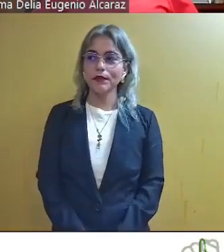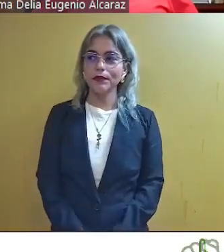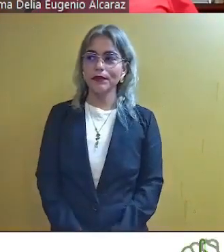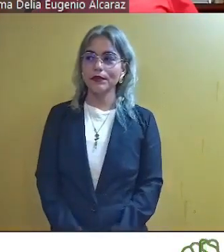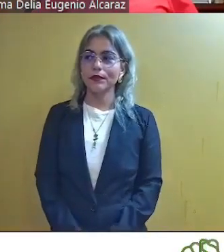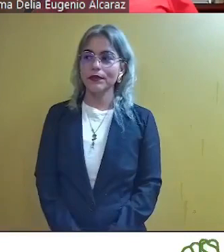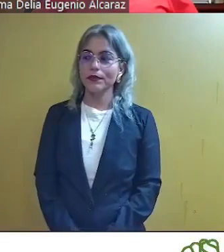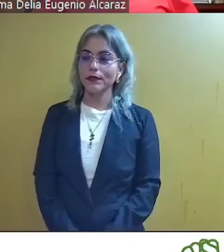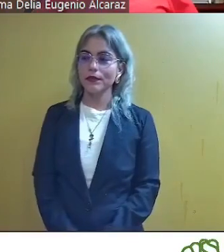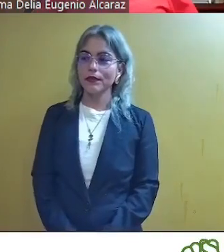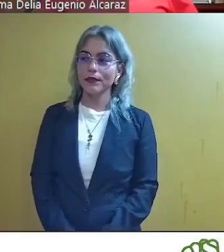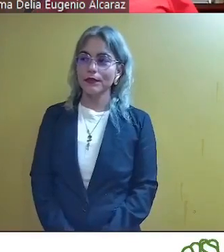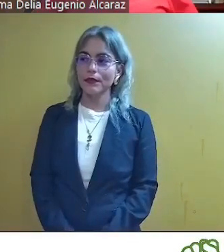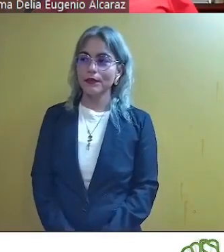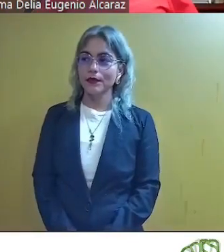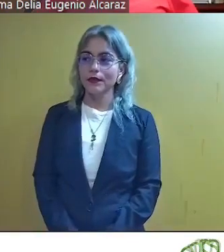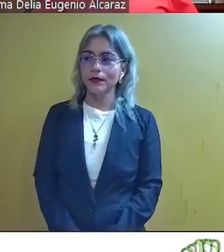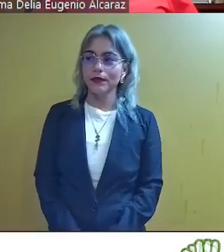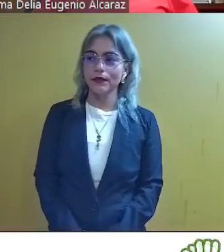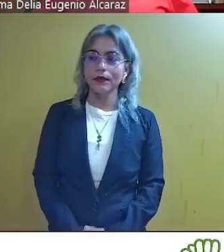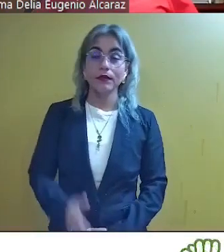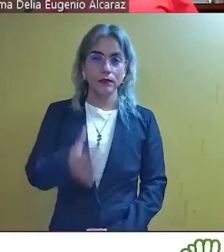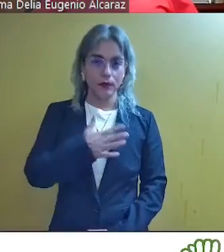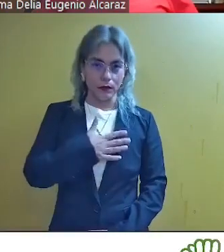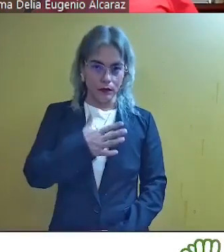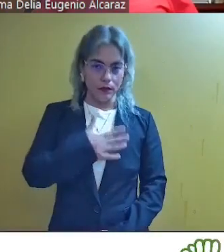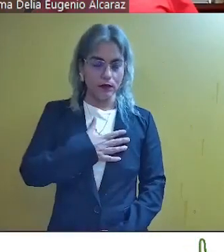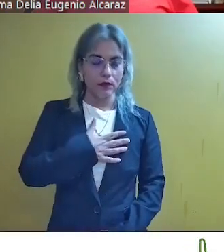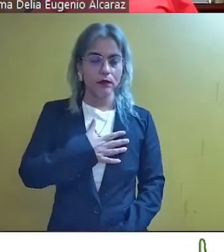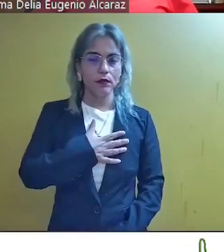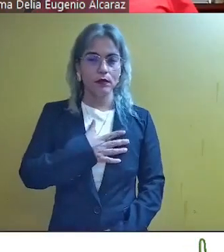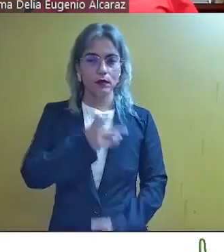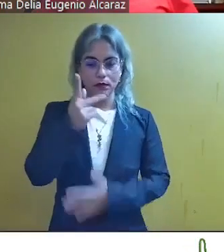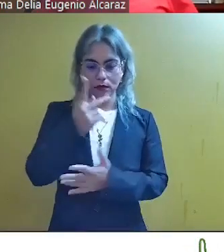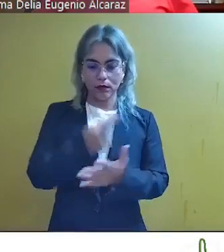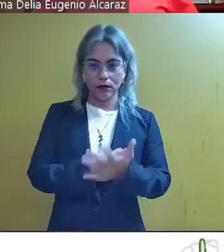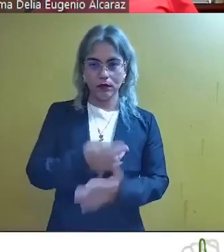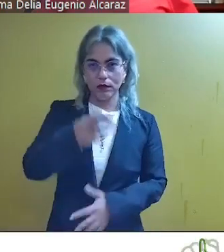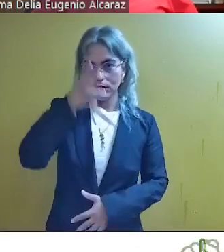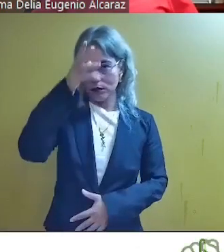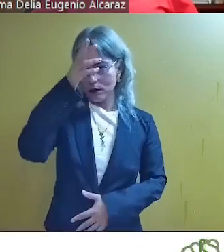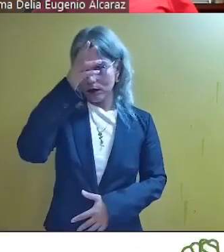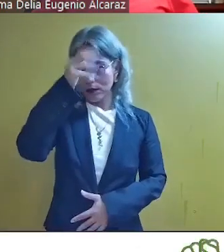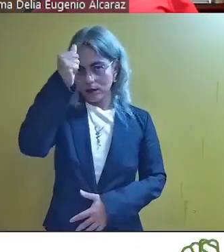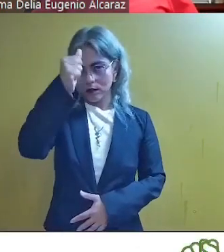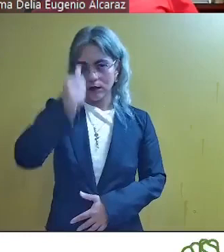yo acompañaré este proyecto porque pareciera